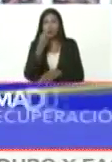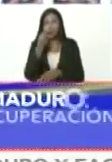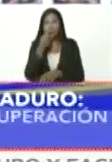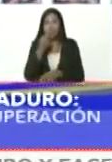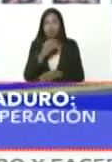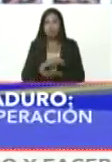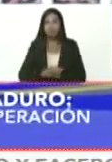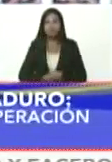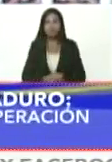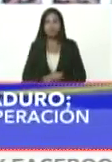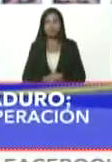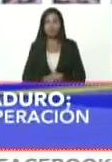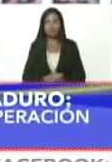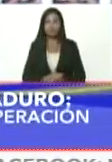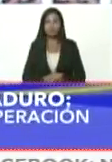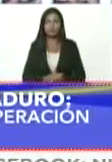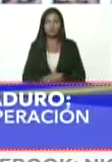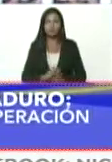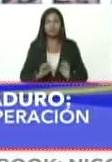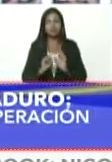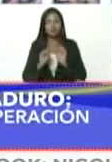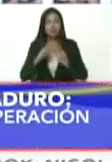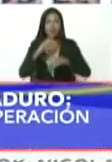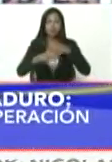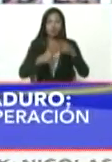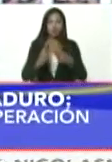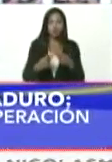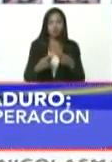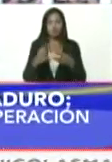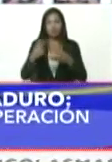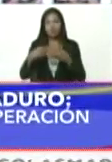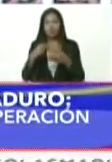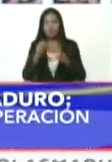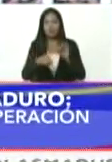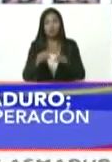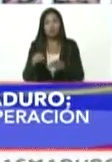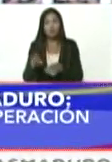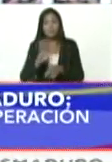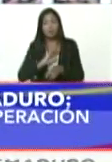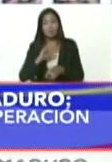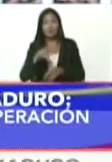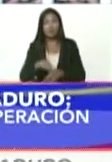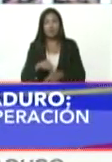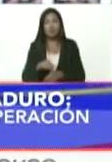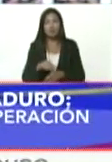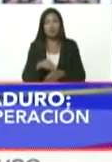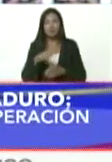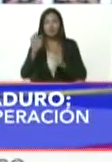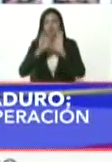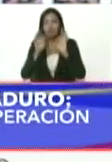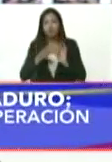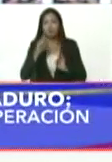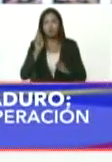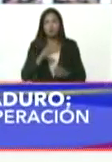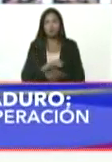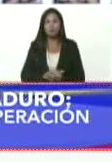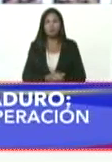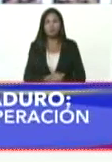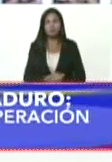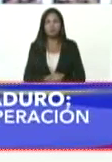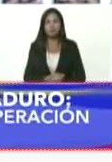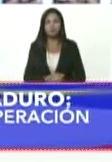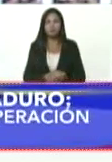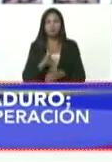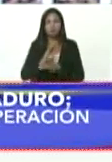cereales. Avanzar en la producción de semillas autóctonas de alimentos estratégicos, en la cría